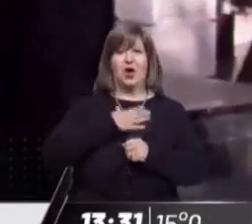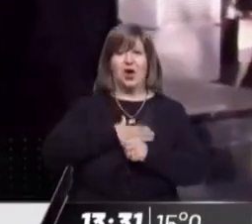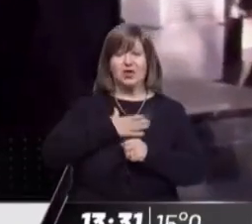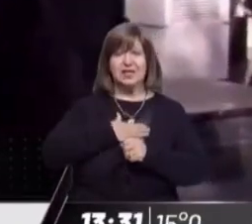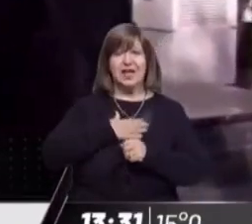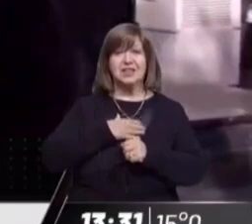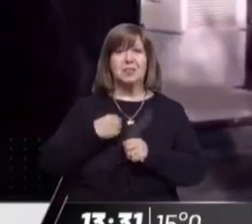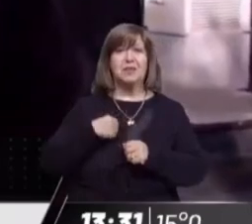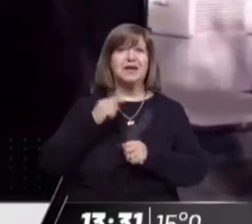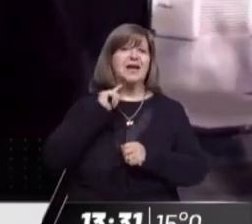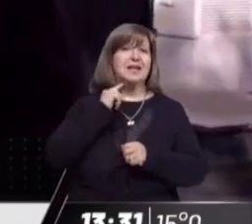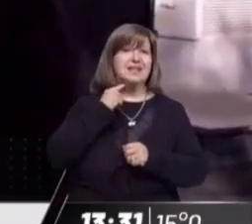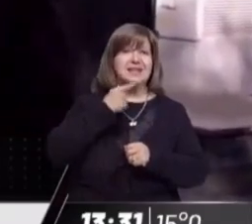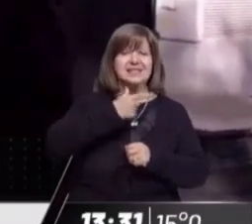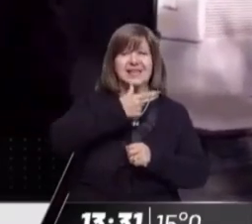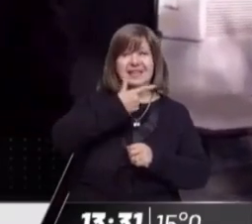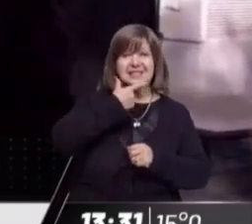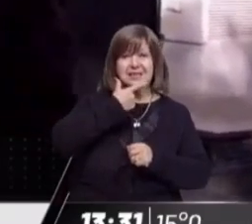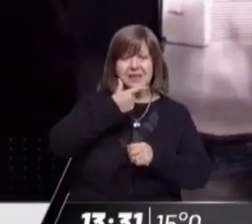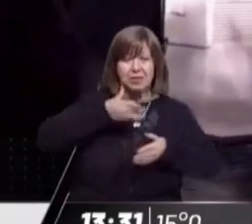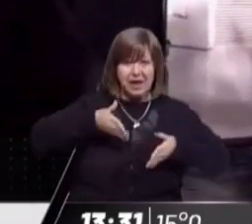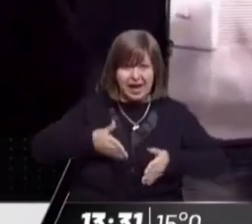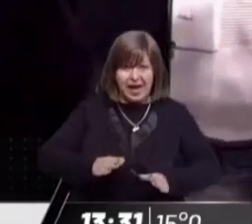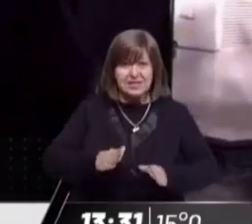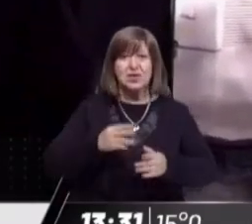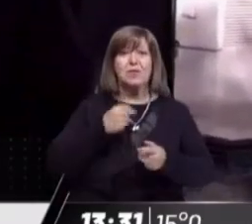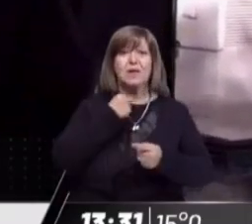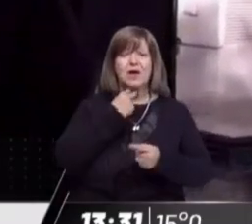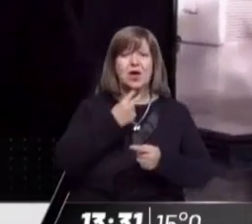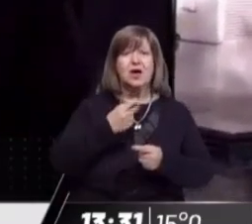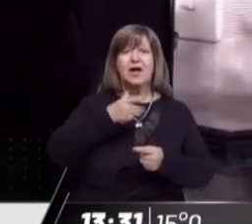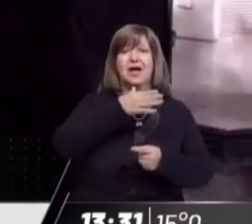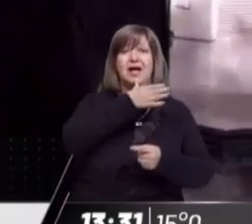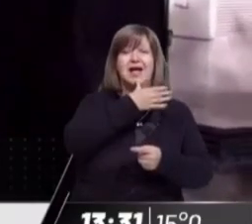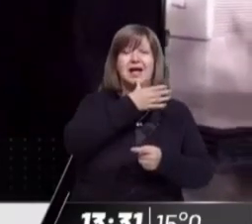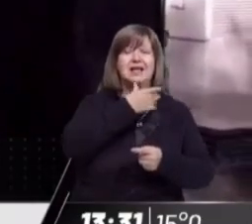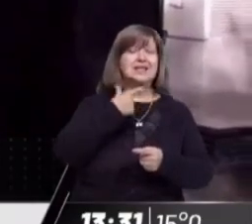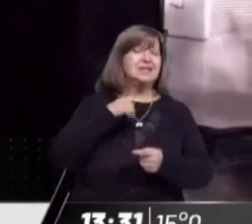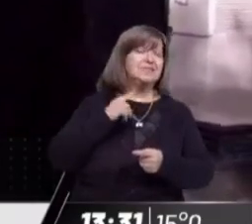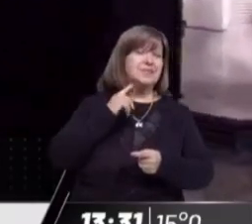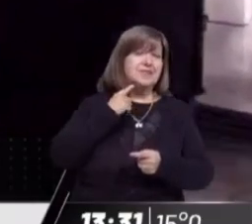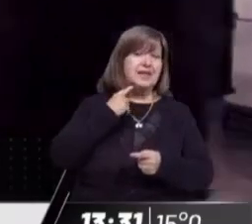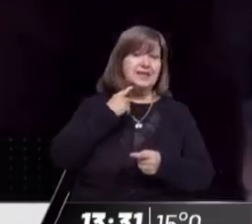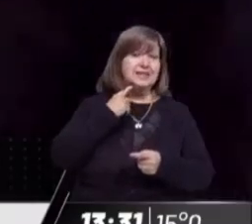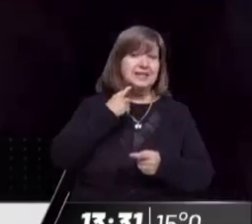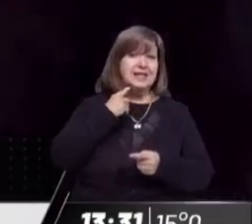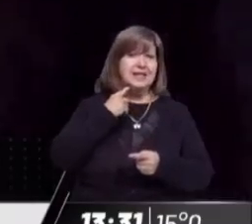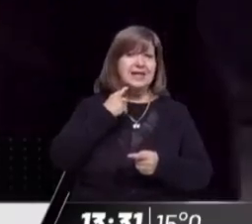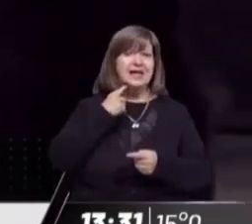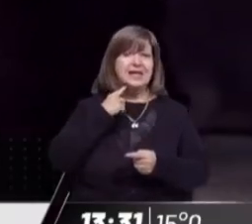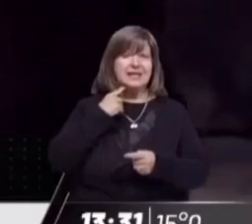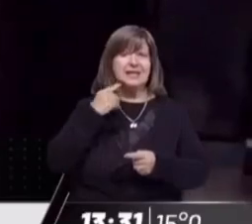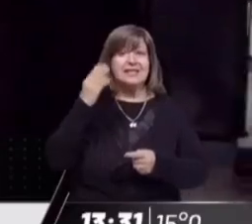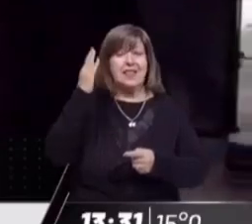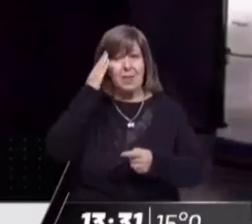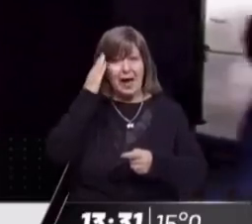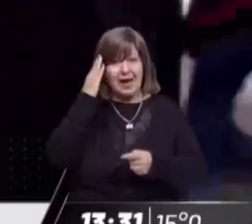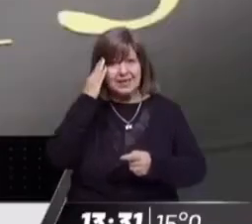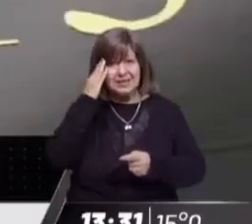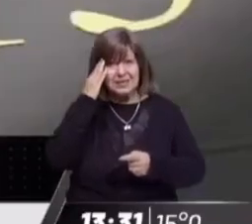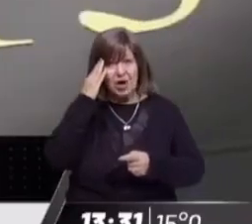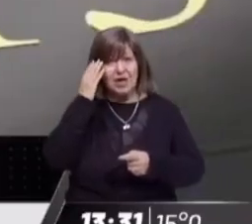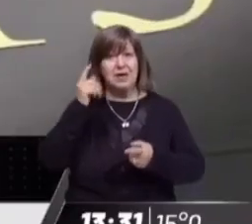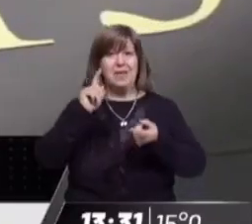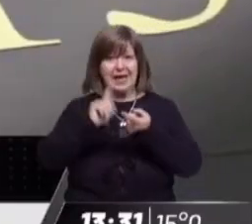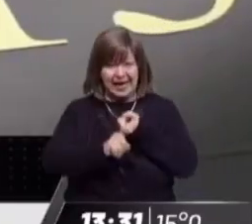el 13 de septiembre nació mi hijo y el 13 de abril nació otro hijo mío y el 13 de marzo los casamos nos casamos el 13 de